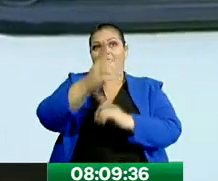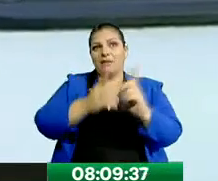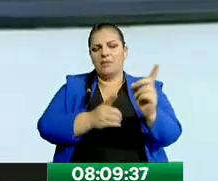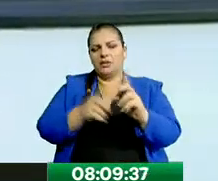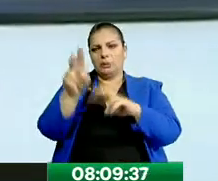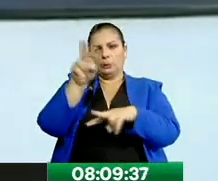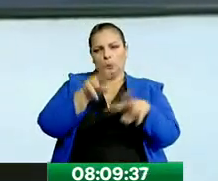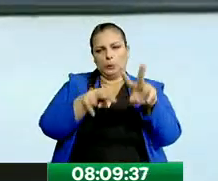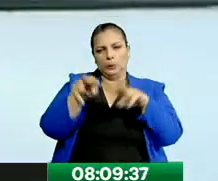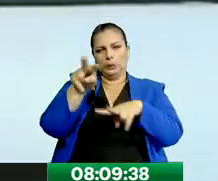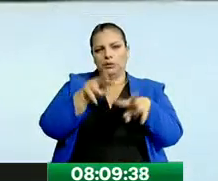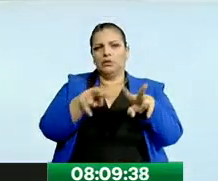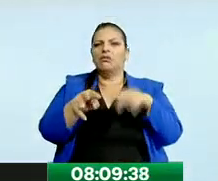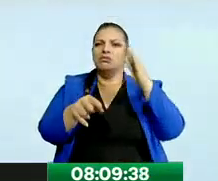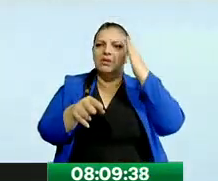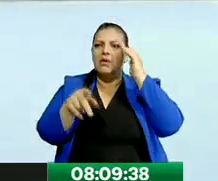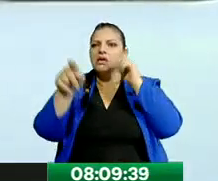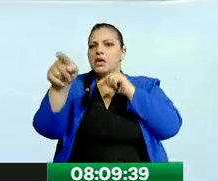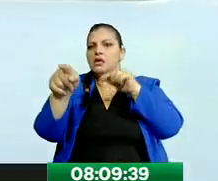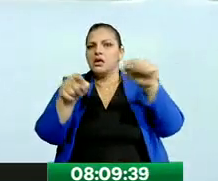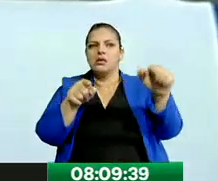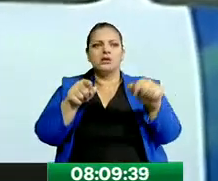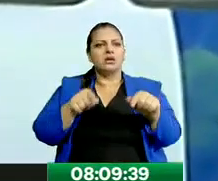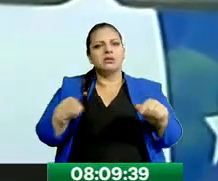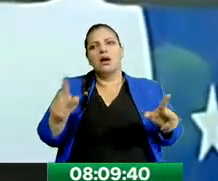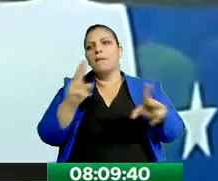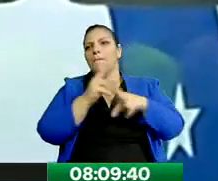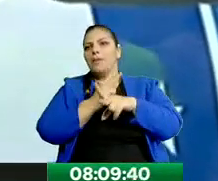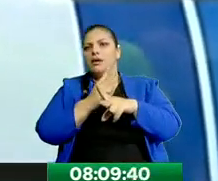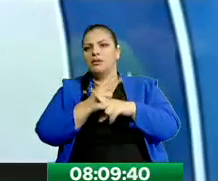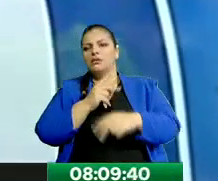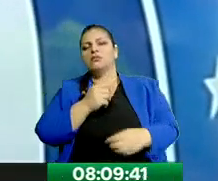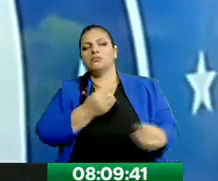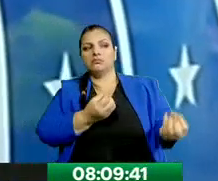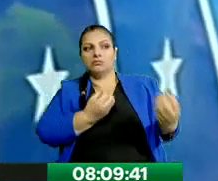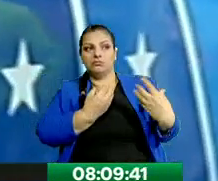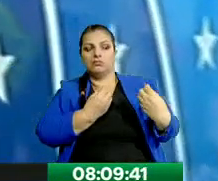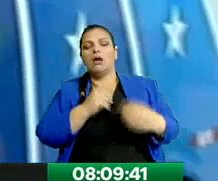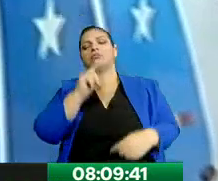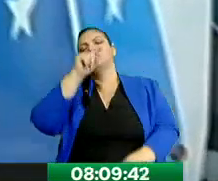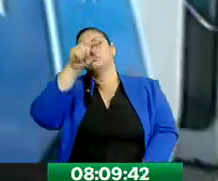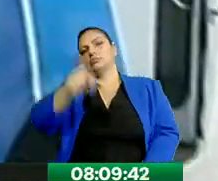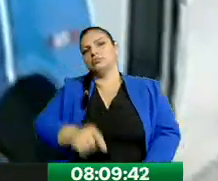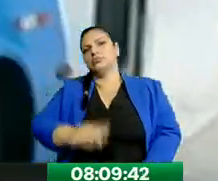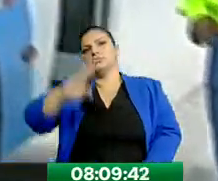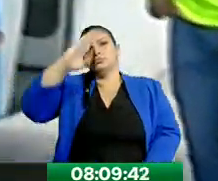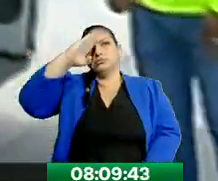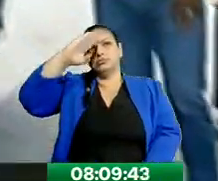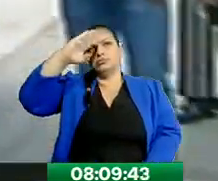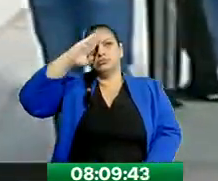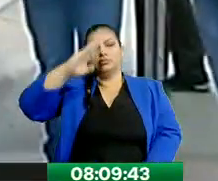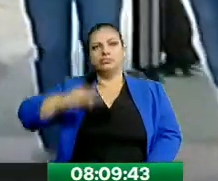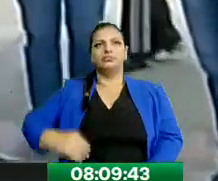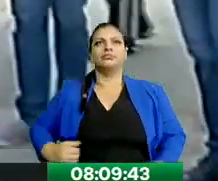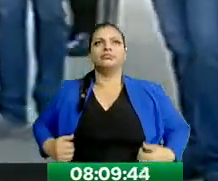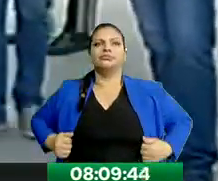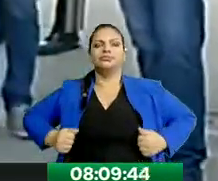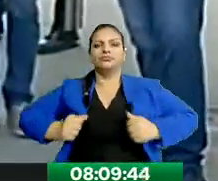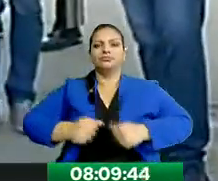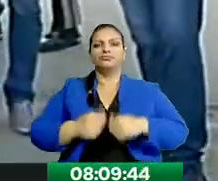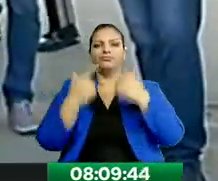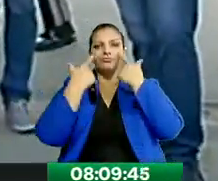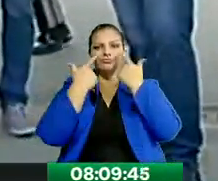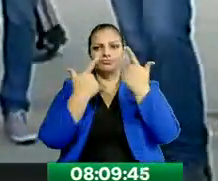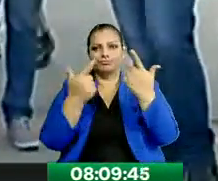dando respuesta a las denuncias que nos presenta la ciudadanía para tratar de realizar operativos direccionados justamente a la ubicación